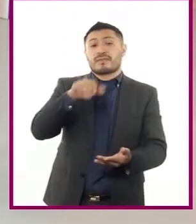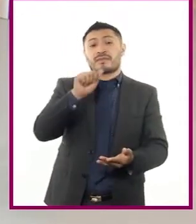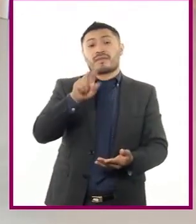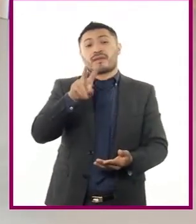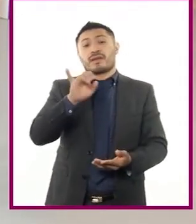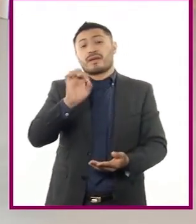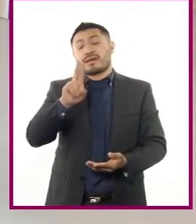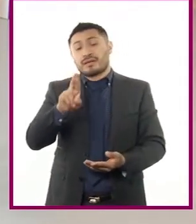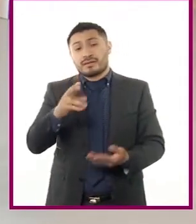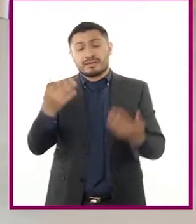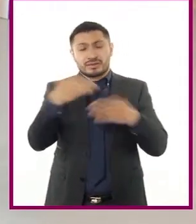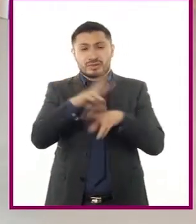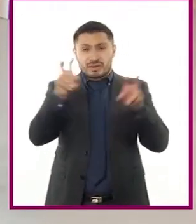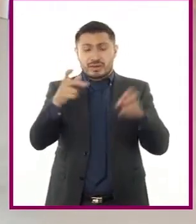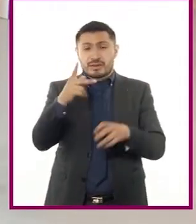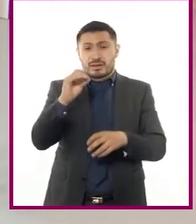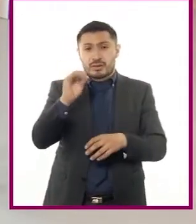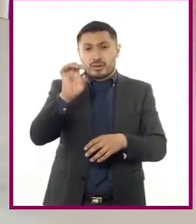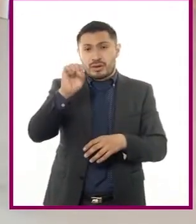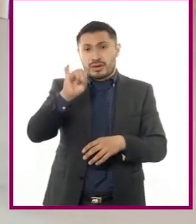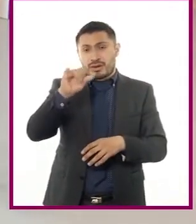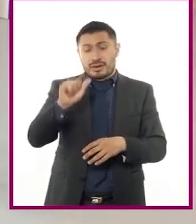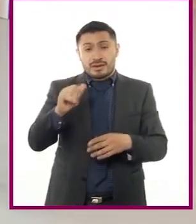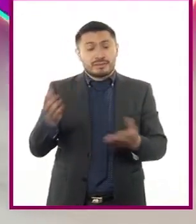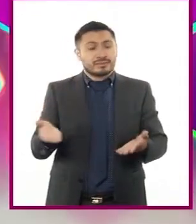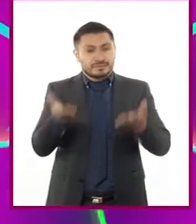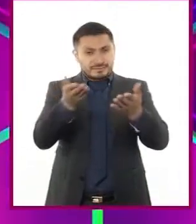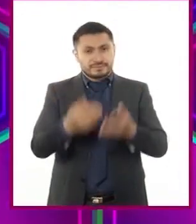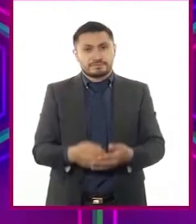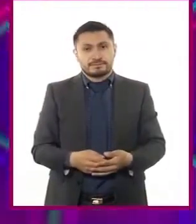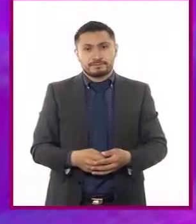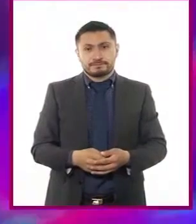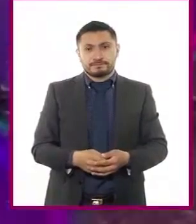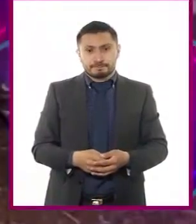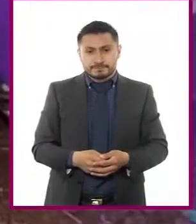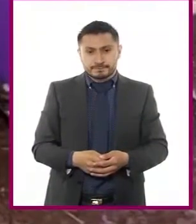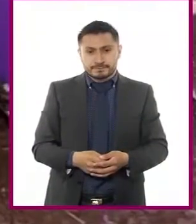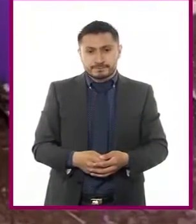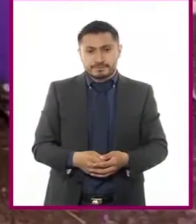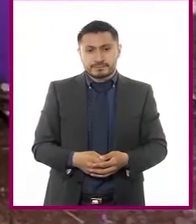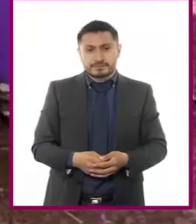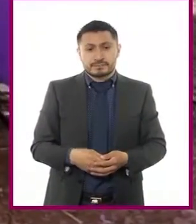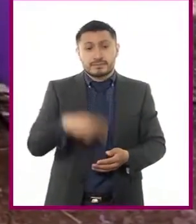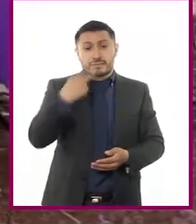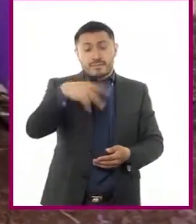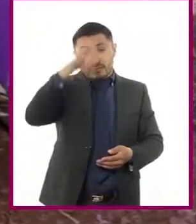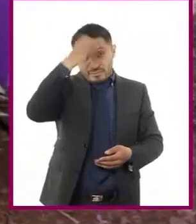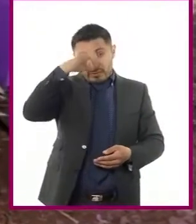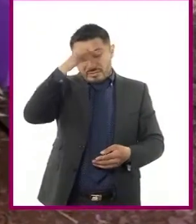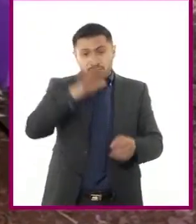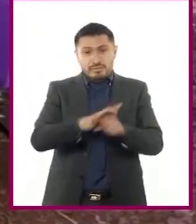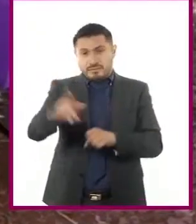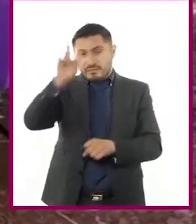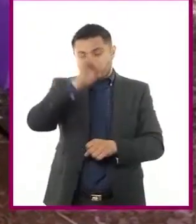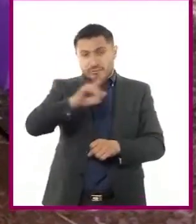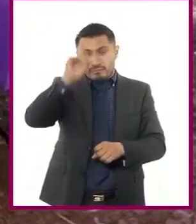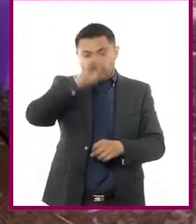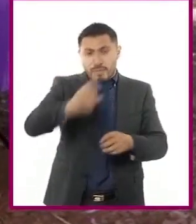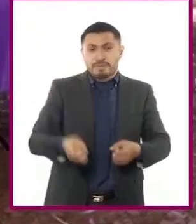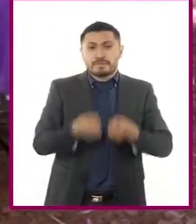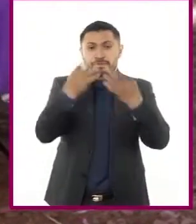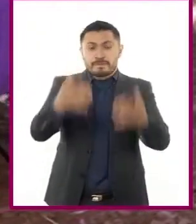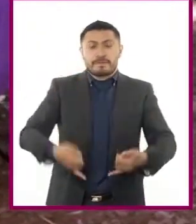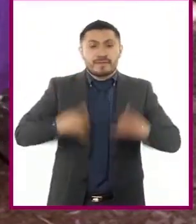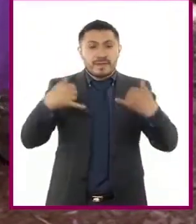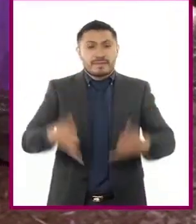Aranda acerca de la poesía? Acompáñenos. Y a partir de su experiencia, ¿qué recomendaciones daría a los